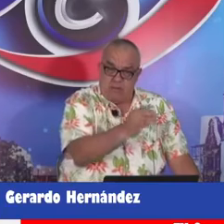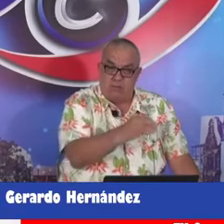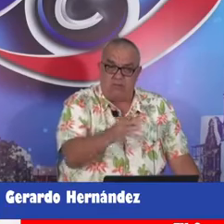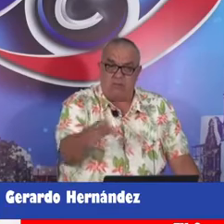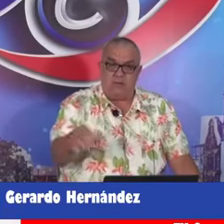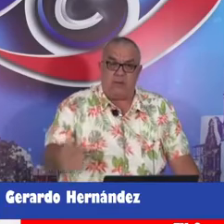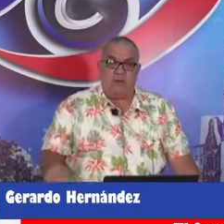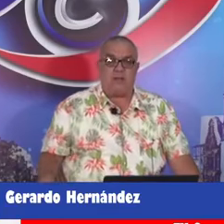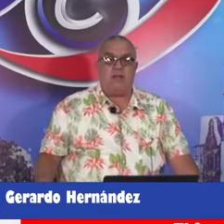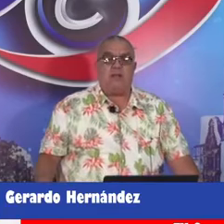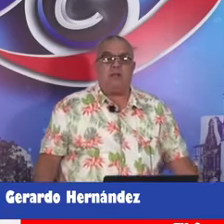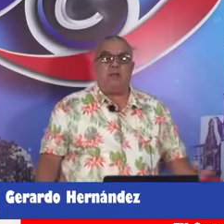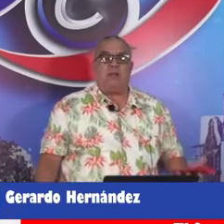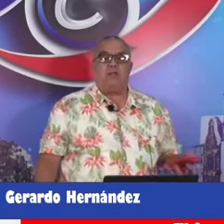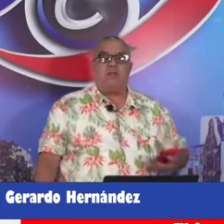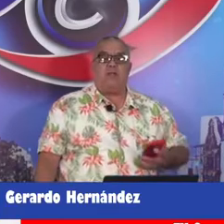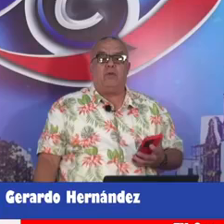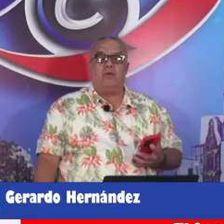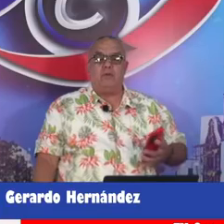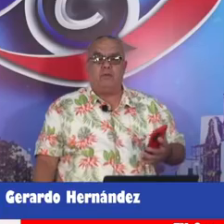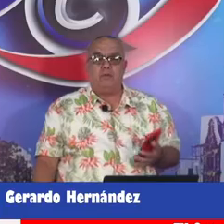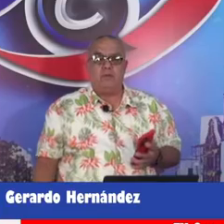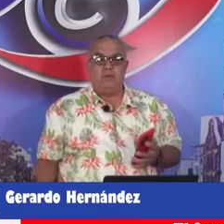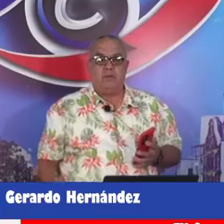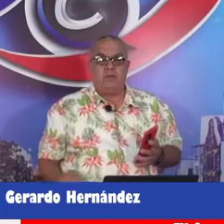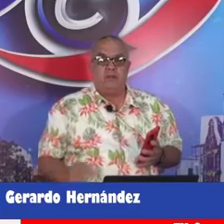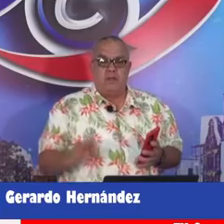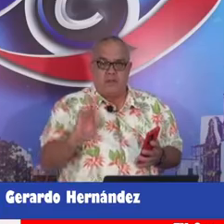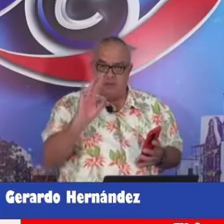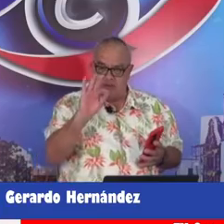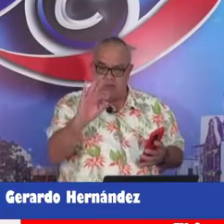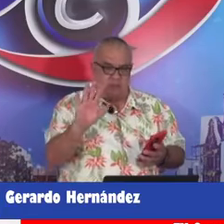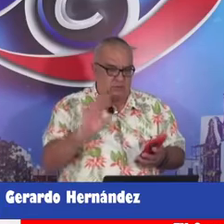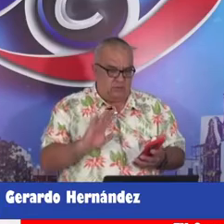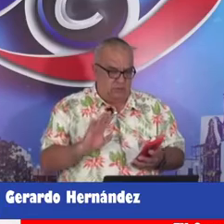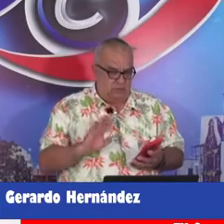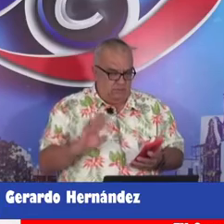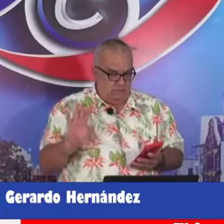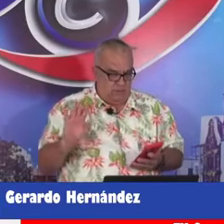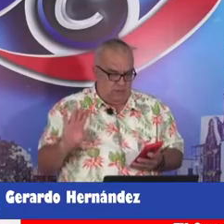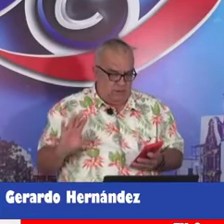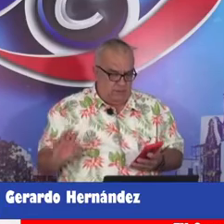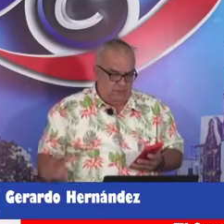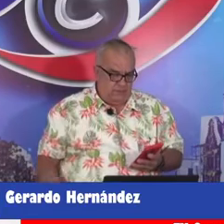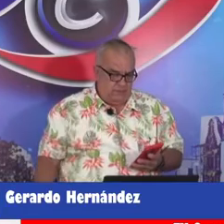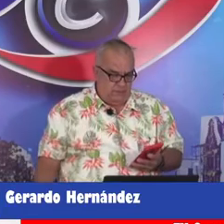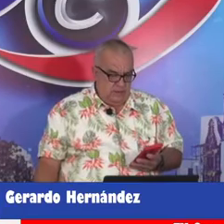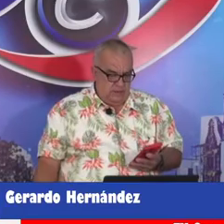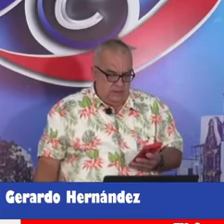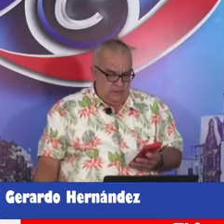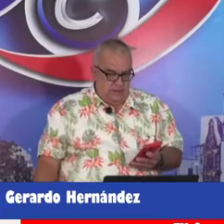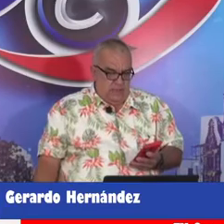va a tomar un rumbo diferente su administración. Desde ahorita se lo digo, pero bueno.